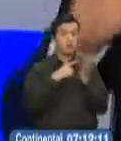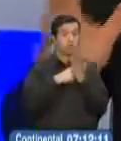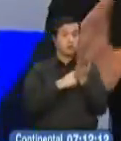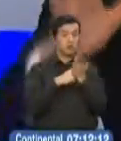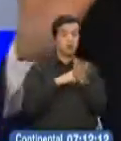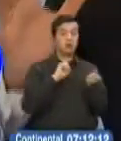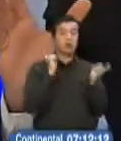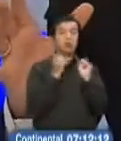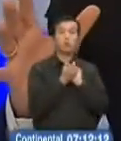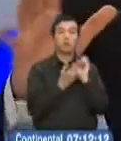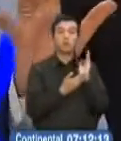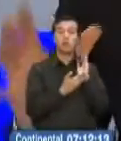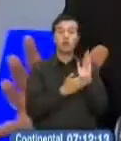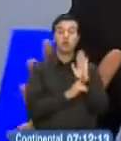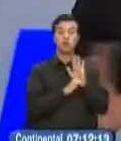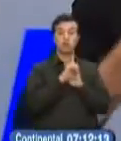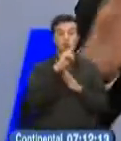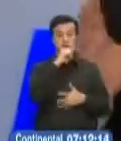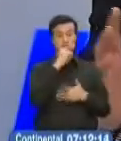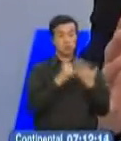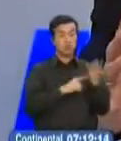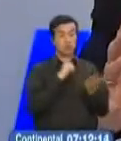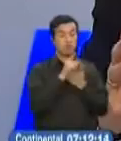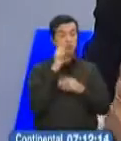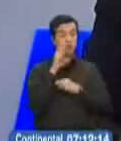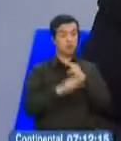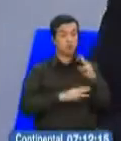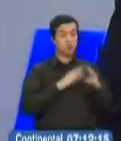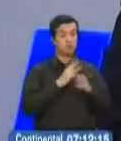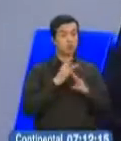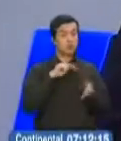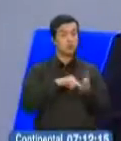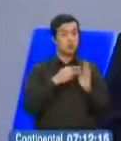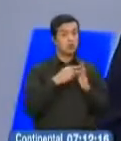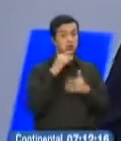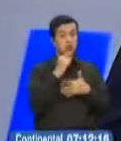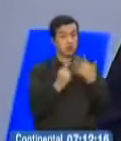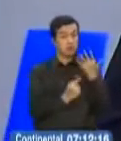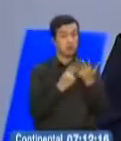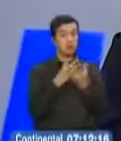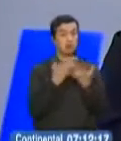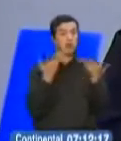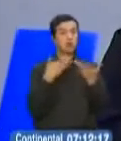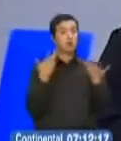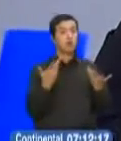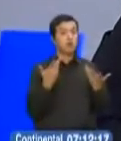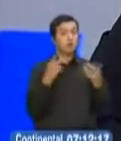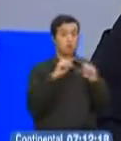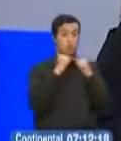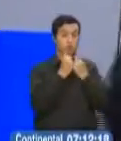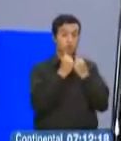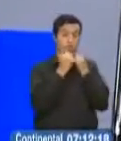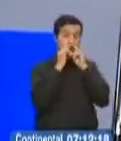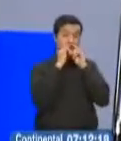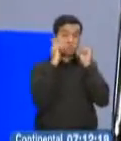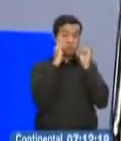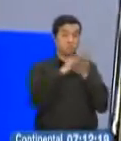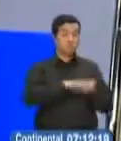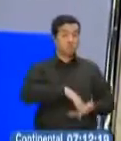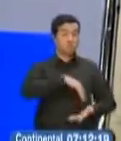cambio del modelo de desarrollo en general en el mundo. Es decir, hay una gran acumulación de unos pocos que